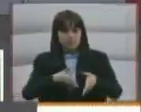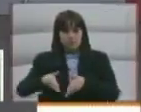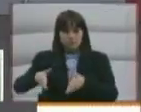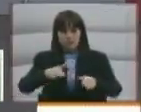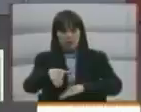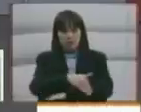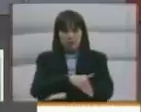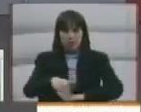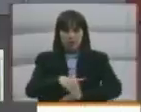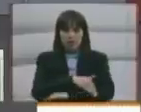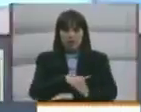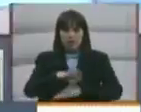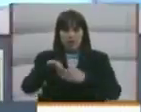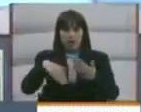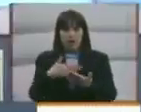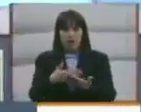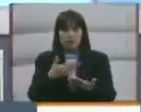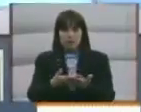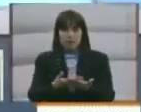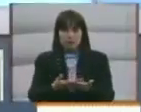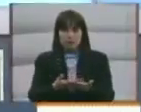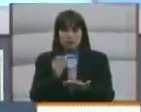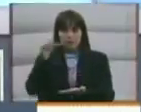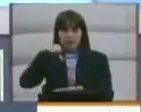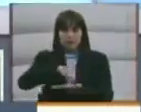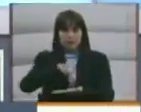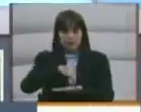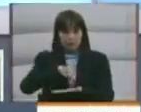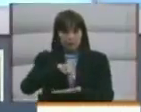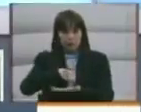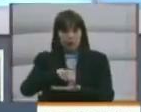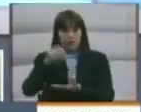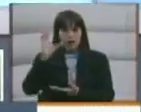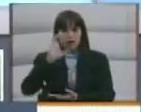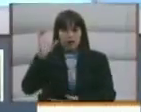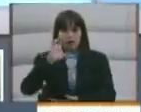llegar al centro, el centro de Caracas.